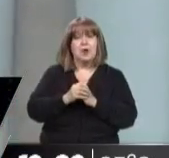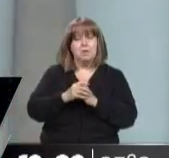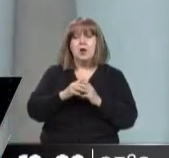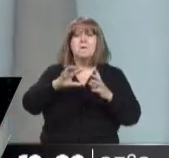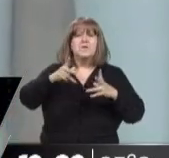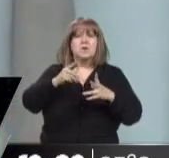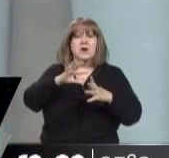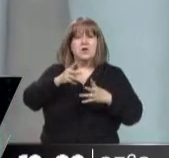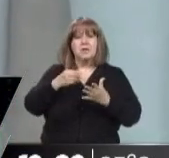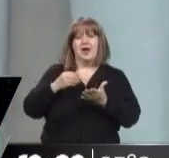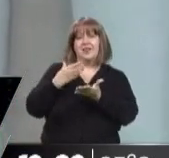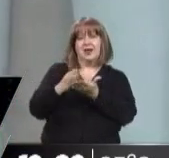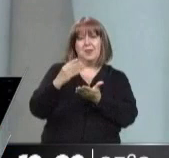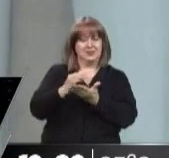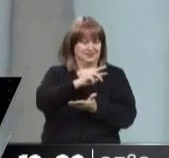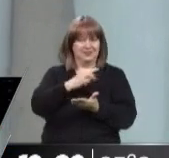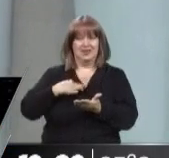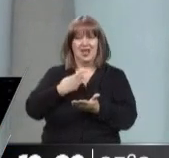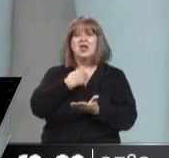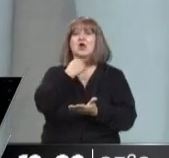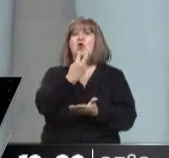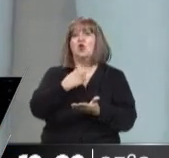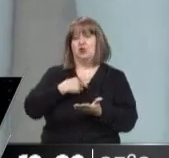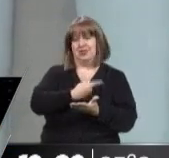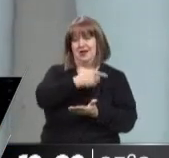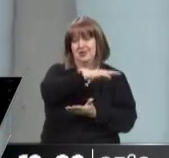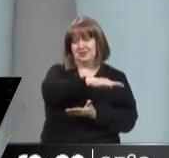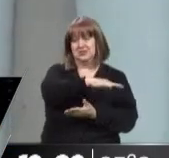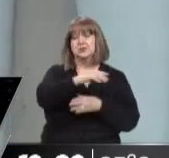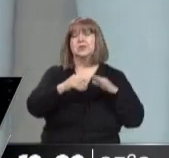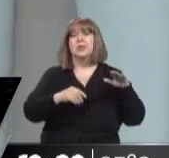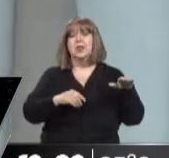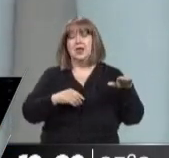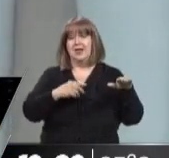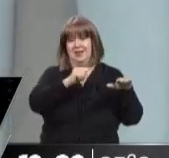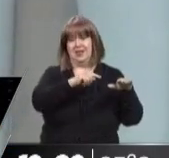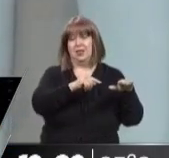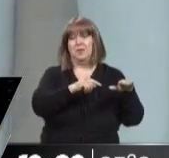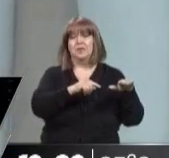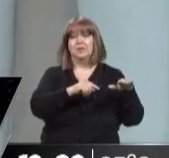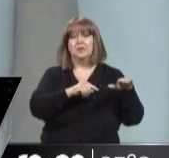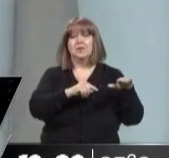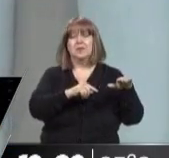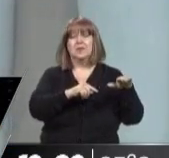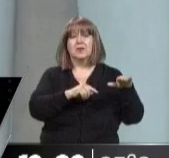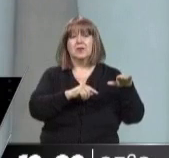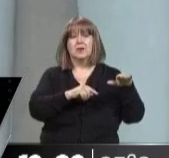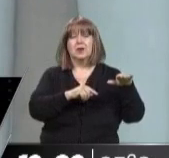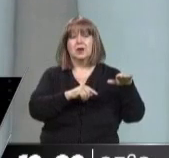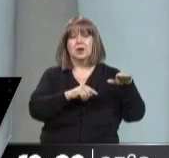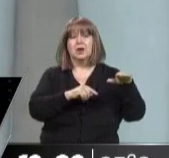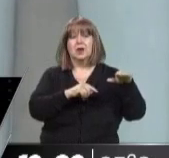discriminación no el niño a digamos Tuvo una